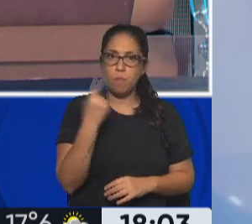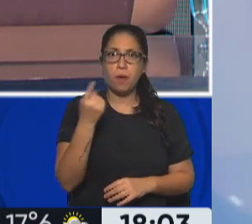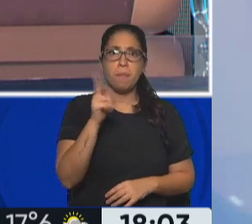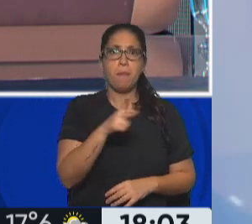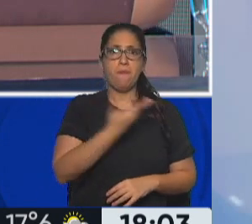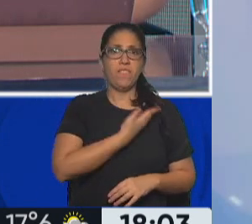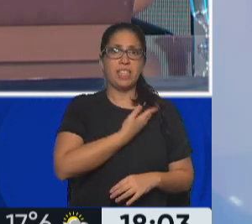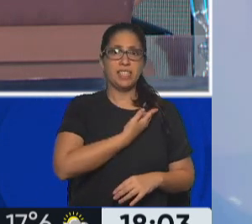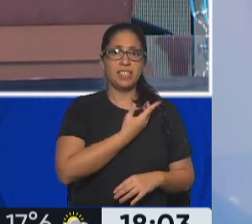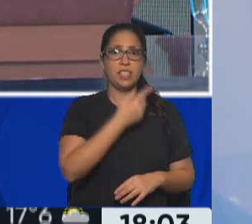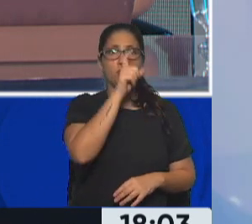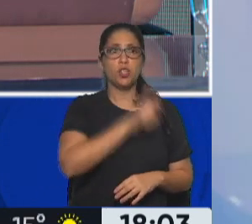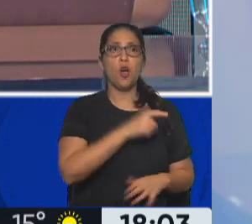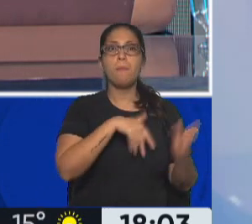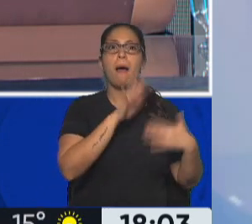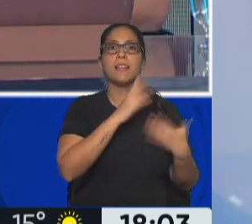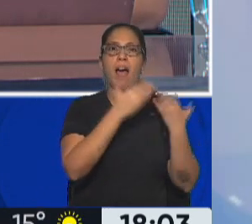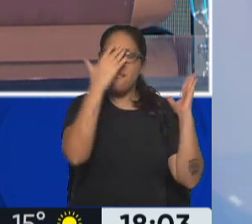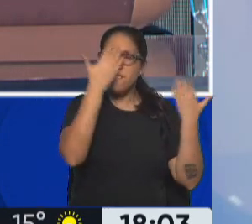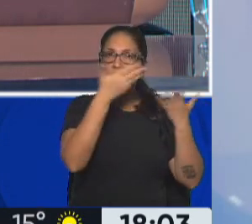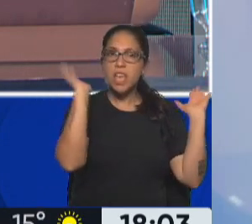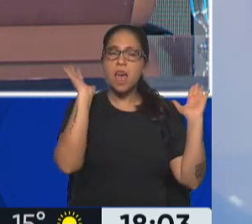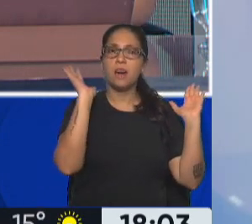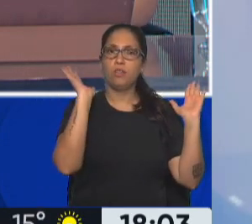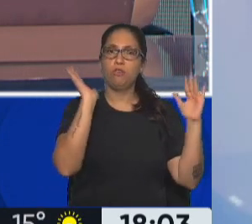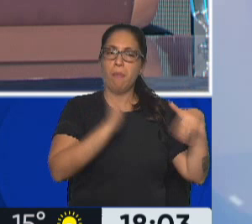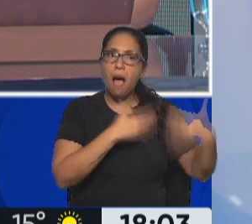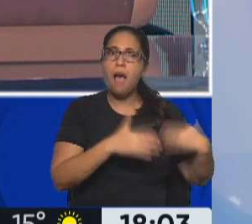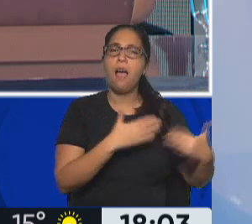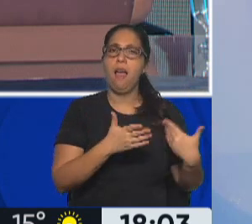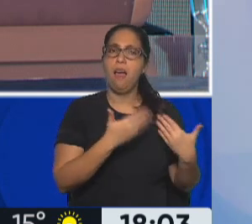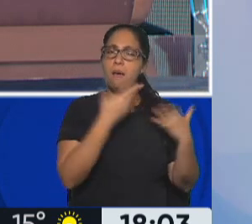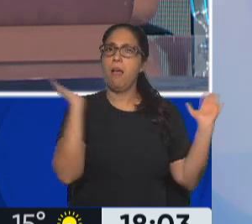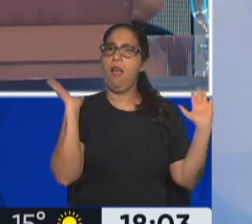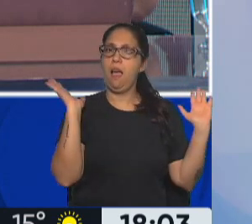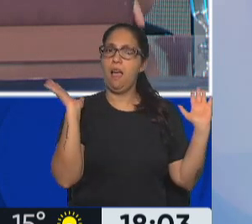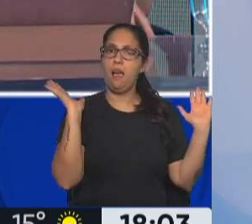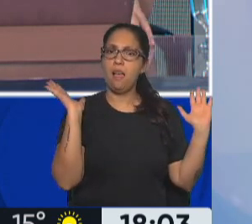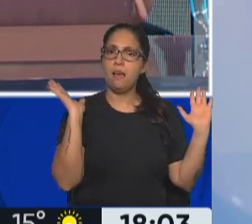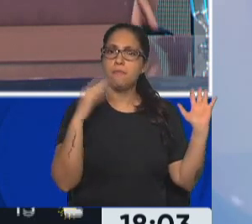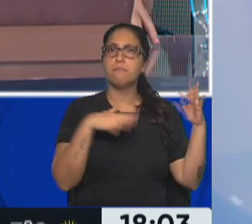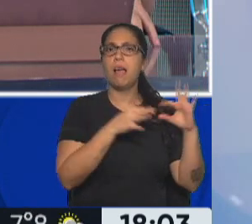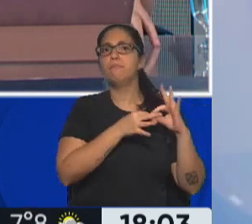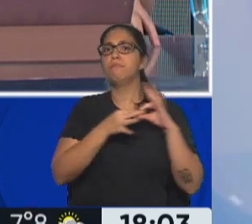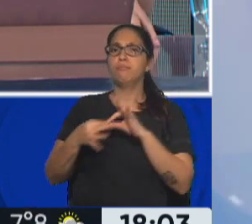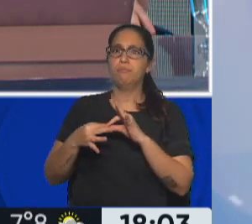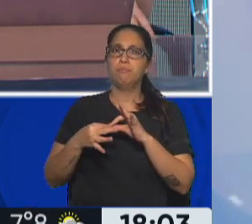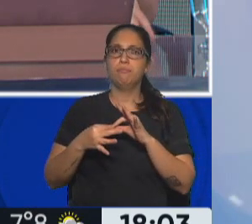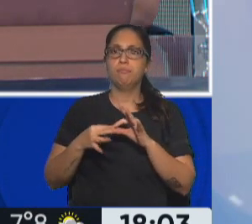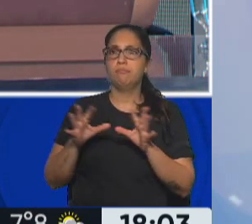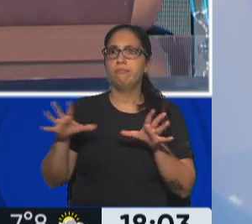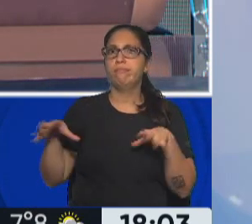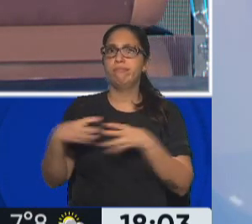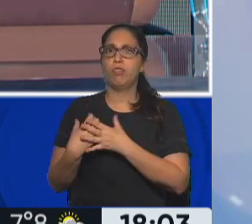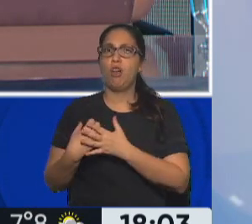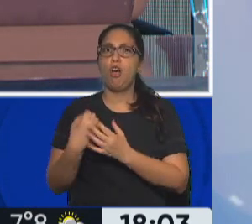Francisco fue, si se quiere, un poco más progresista, digamos, un poco más abierto en algunas cuestiones que respondían más a los sectores más conservadores de la